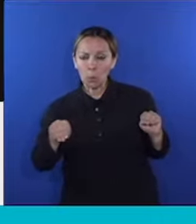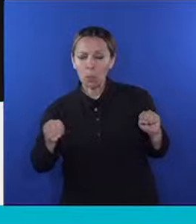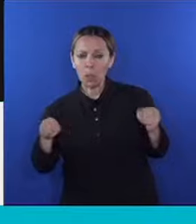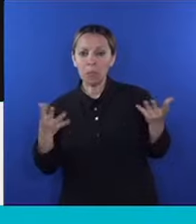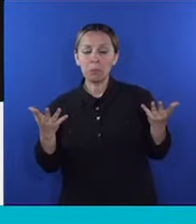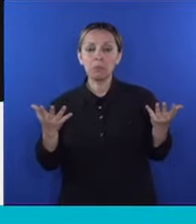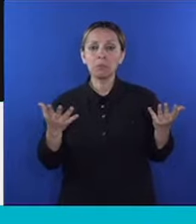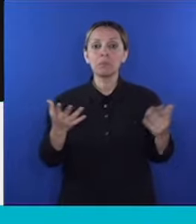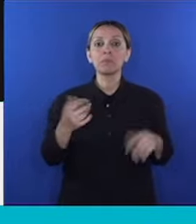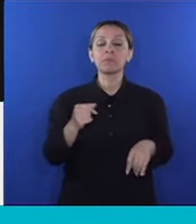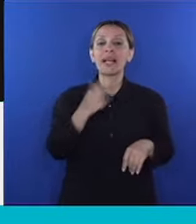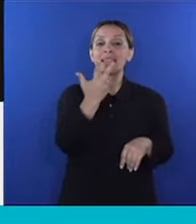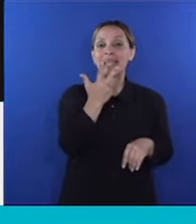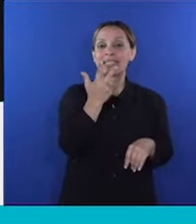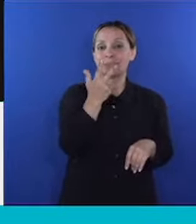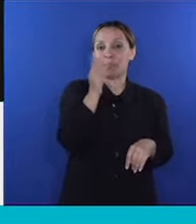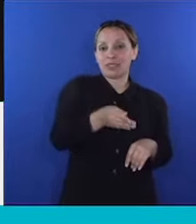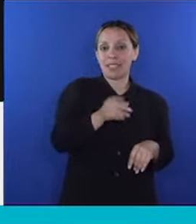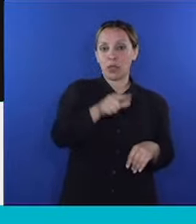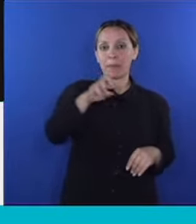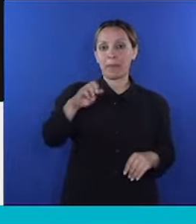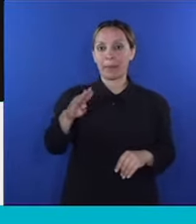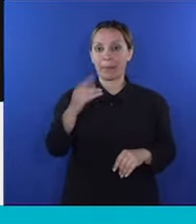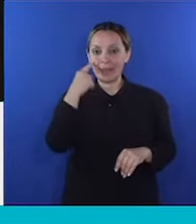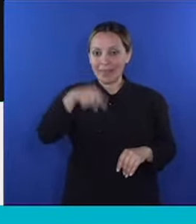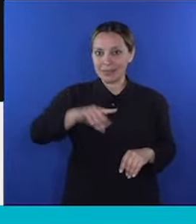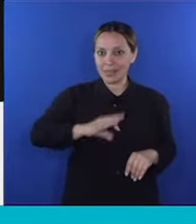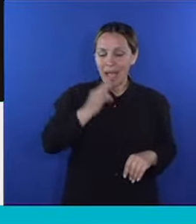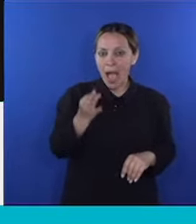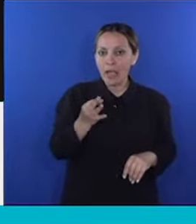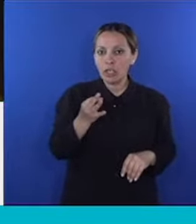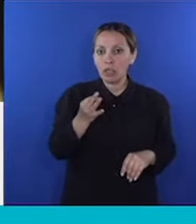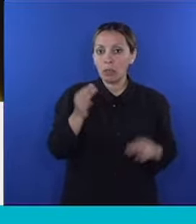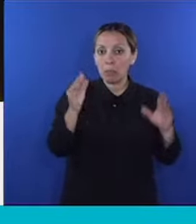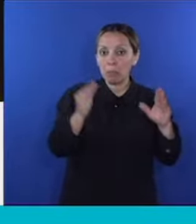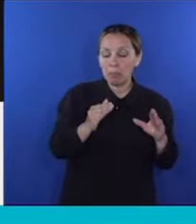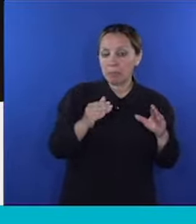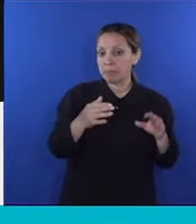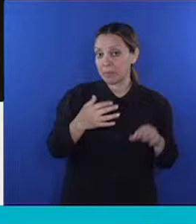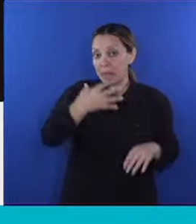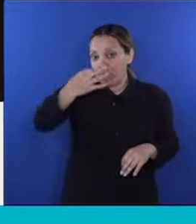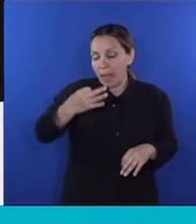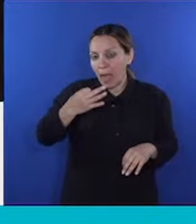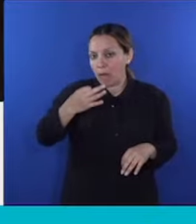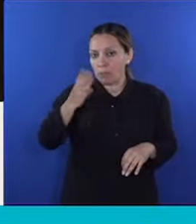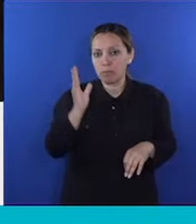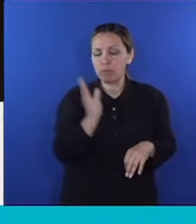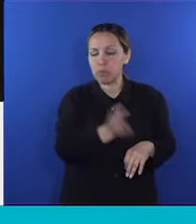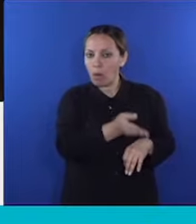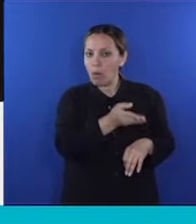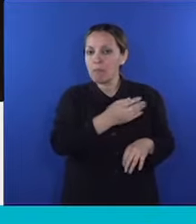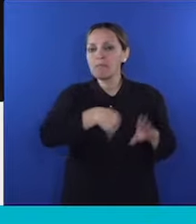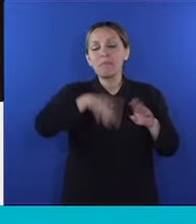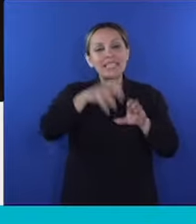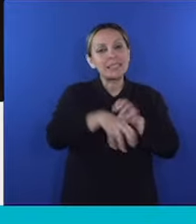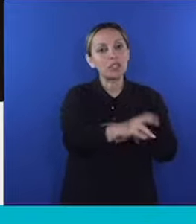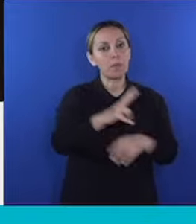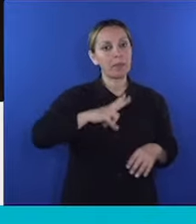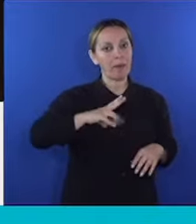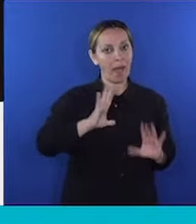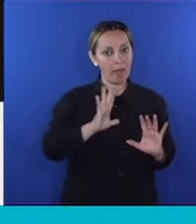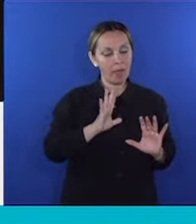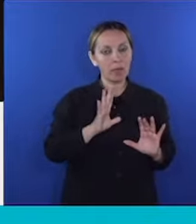van a perder tres puntos del pbi este año particularmente está golpeando en el en los puestos de trabajo privado las